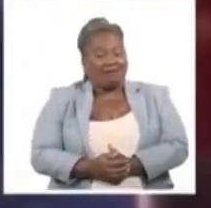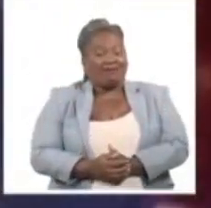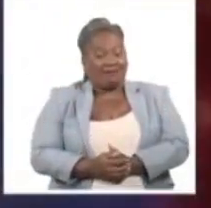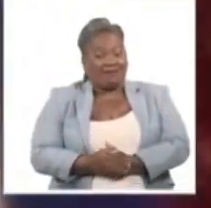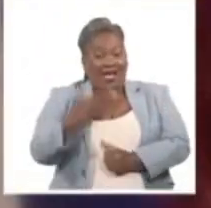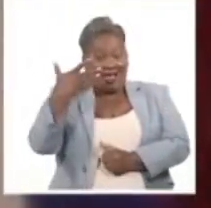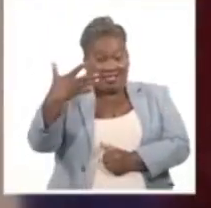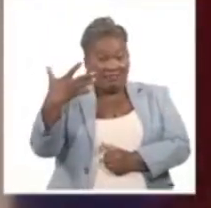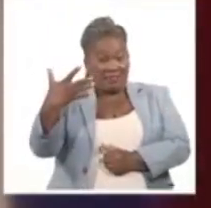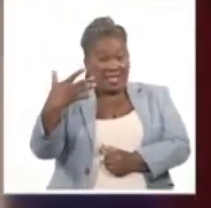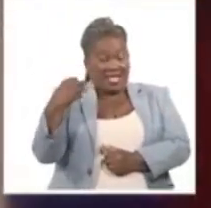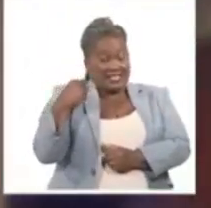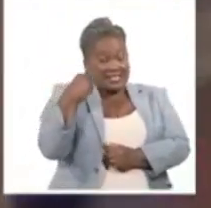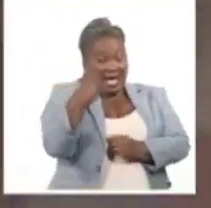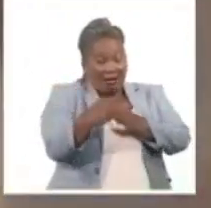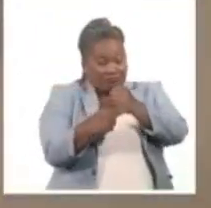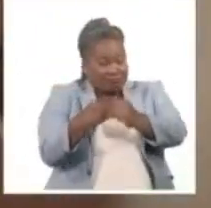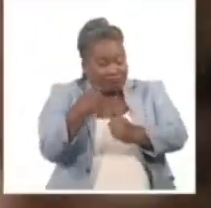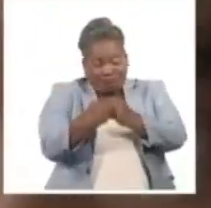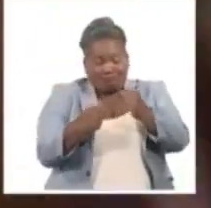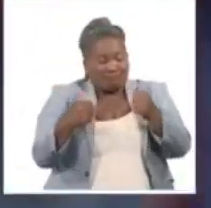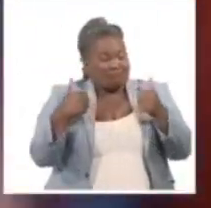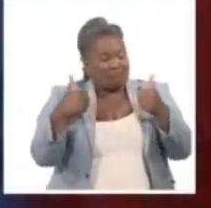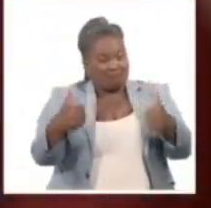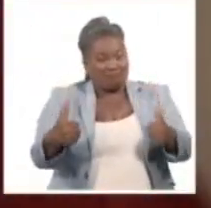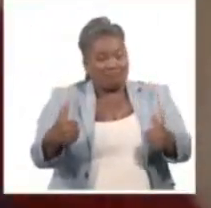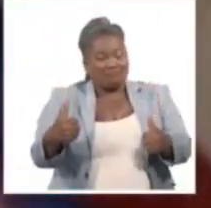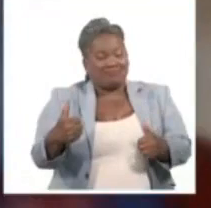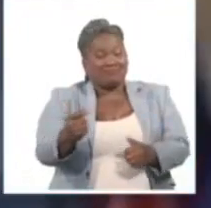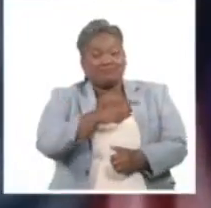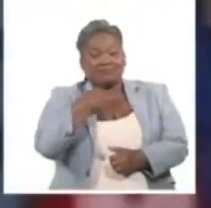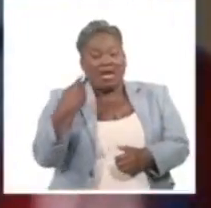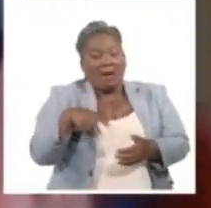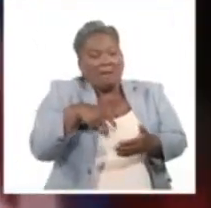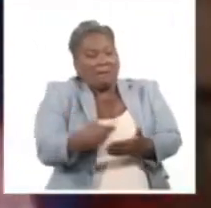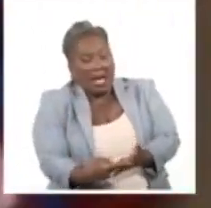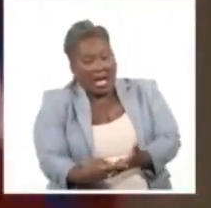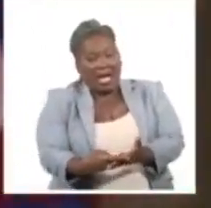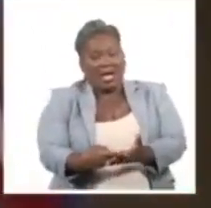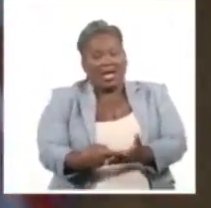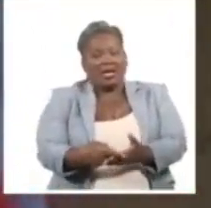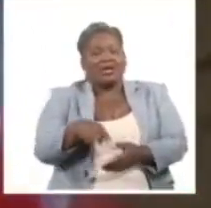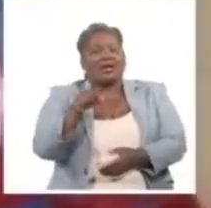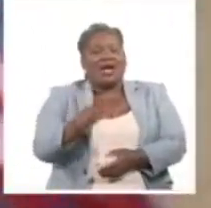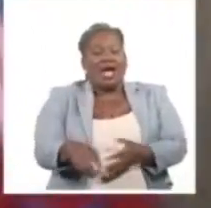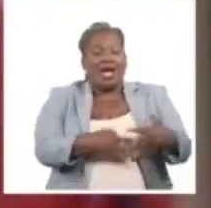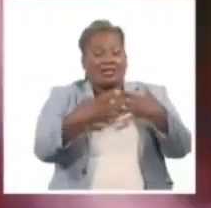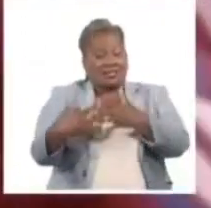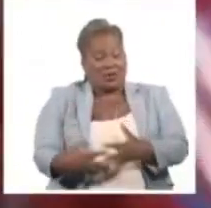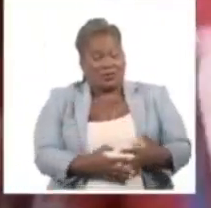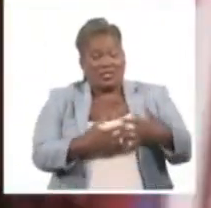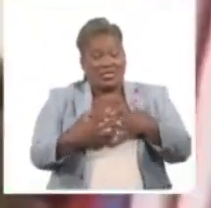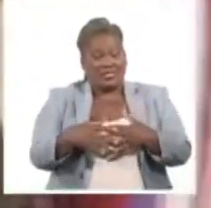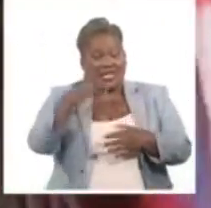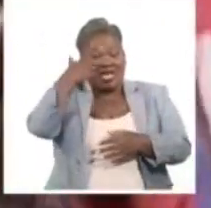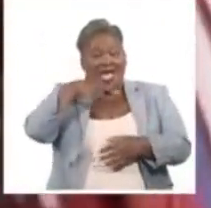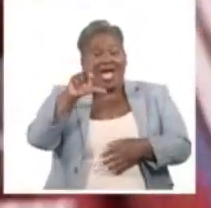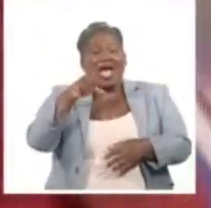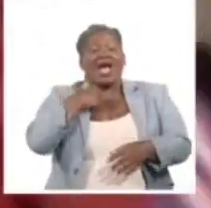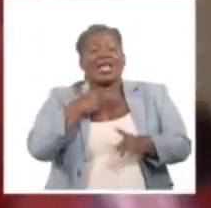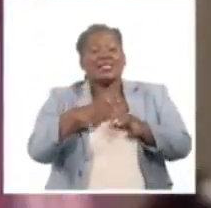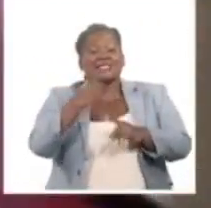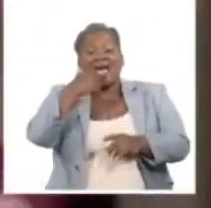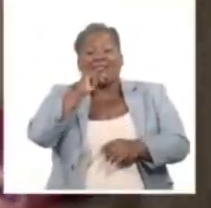mano derecha formidable ha fulminado aquí prácticamente al peleador norteamericano Alexander García.